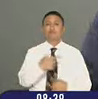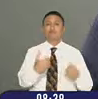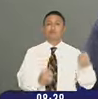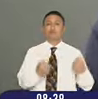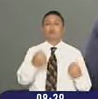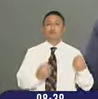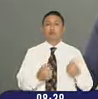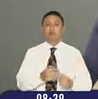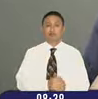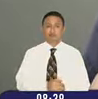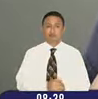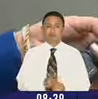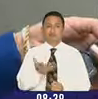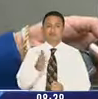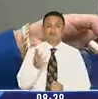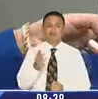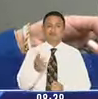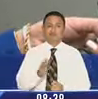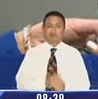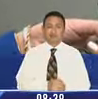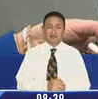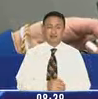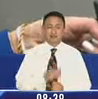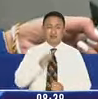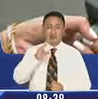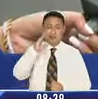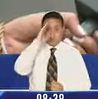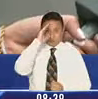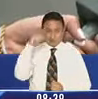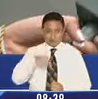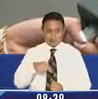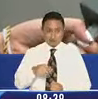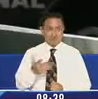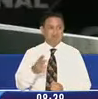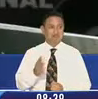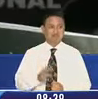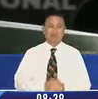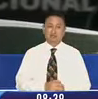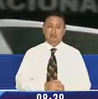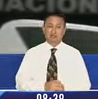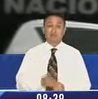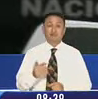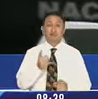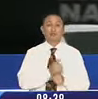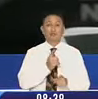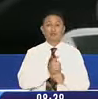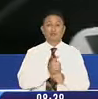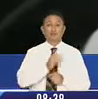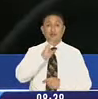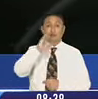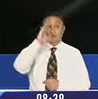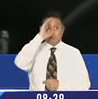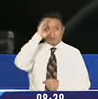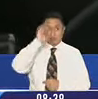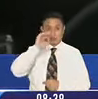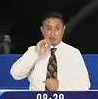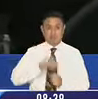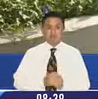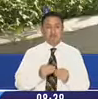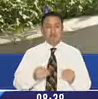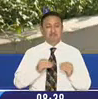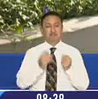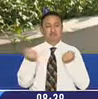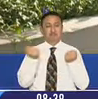que brillan por la ausencia. La policía casi muy poco por aquí, la policía. Por ello demandan a la Policía Nacional mayor control